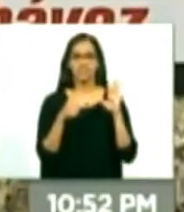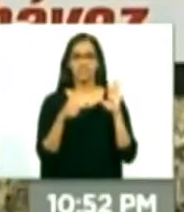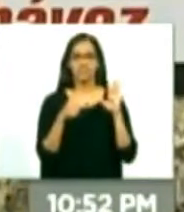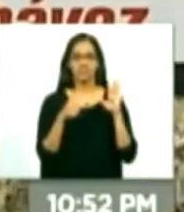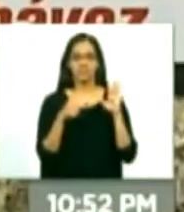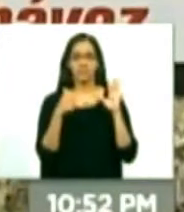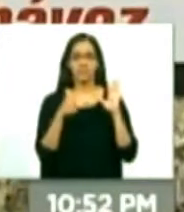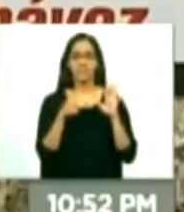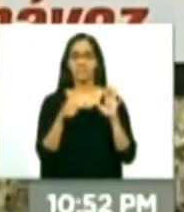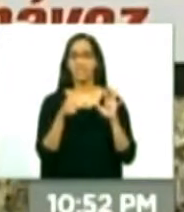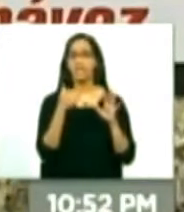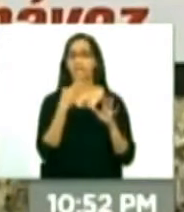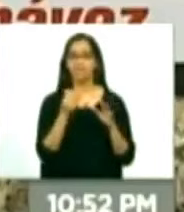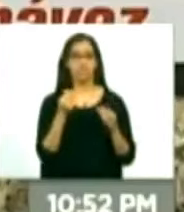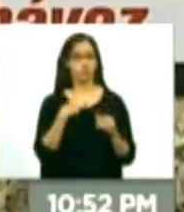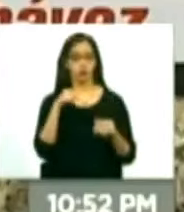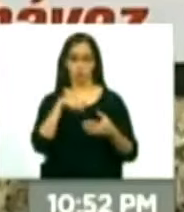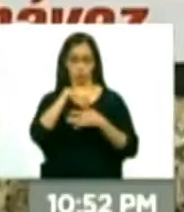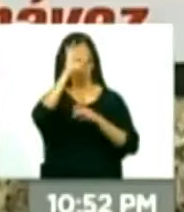Del 6 para adelante, no me meto.